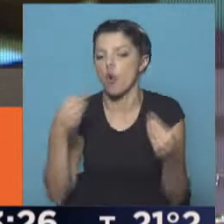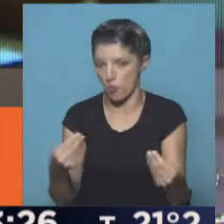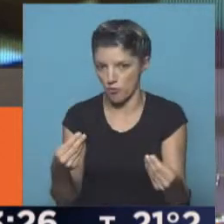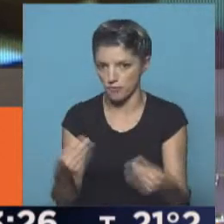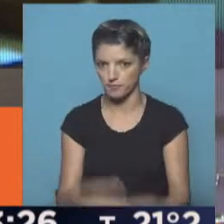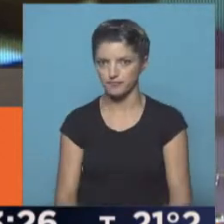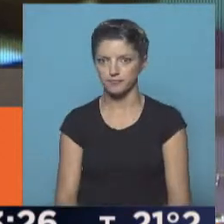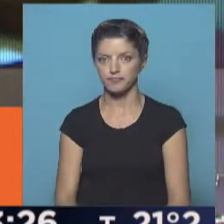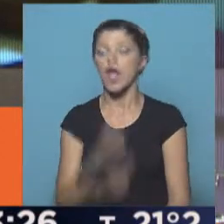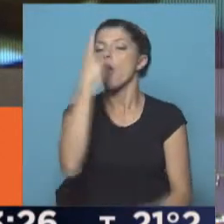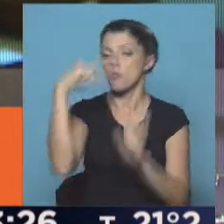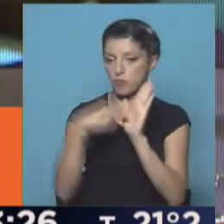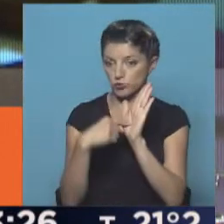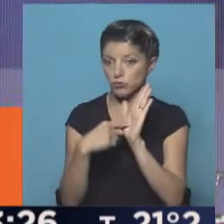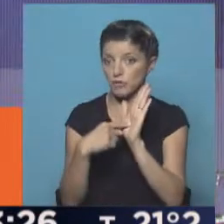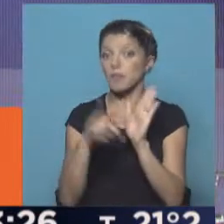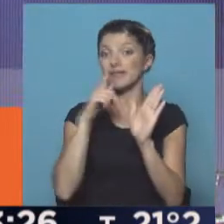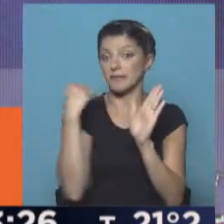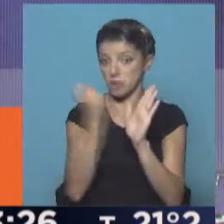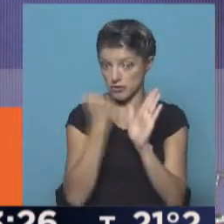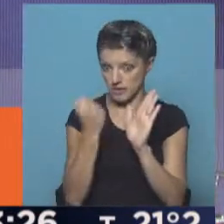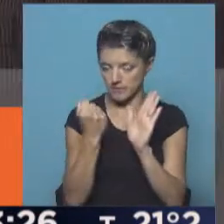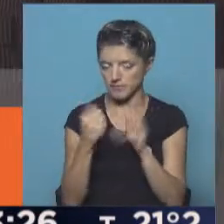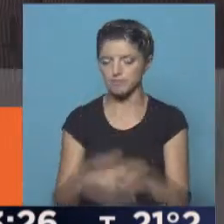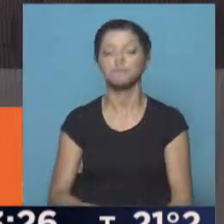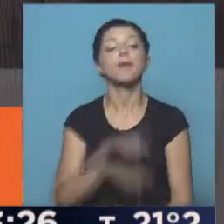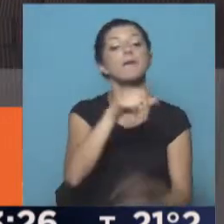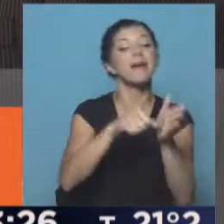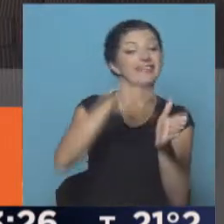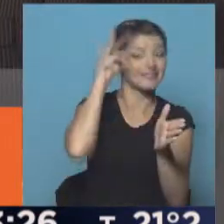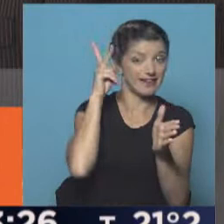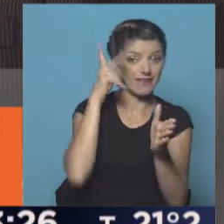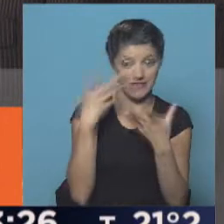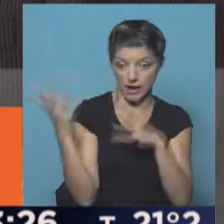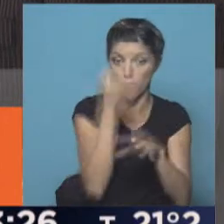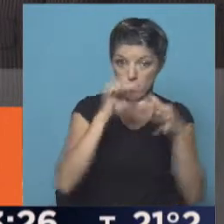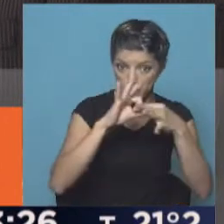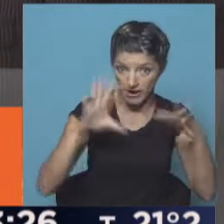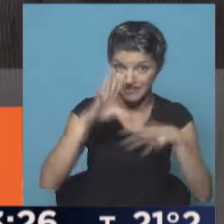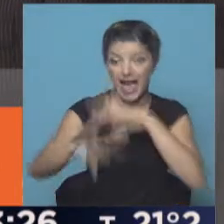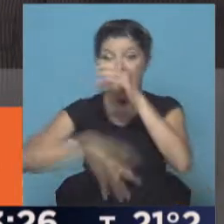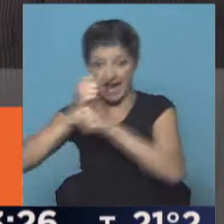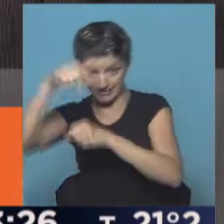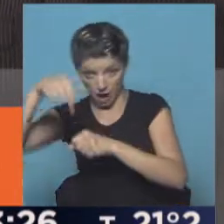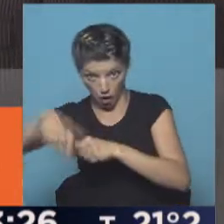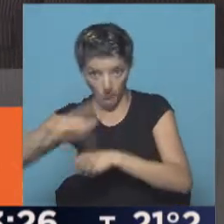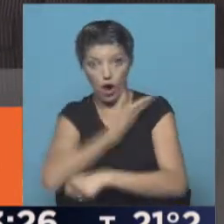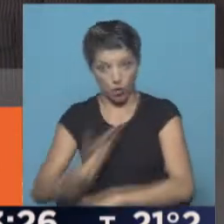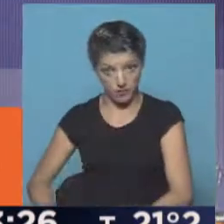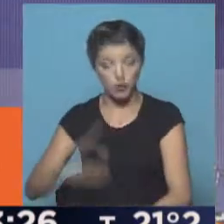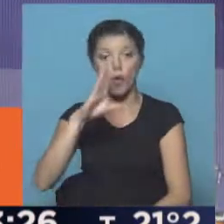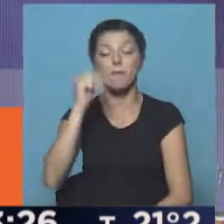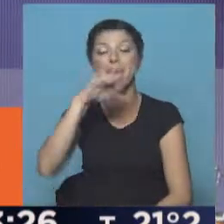que me parece que es muy, muy elocuente de esta situación. En Chile, desde la recuperación de la democracia hasta el gobierno de Bachelet, hasta el actual gobierno de